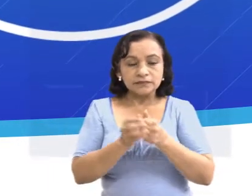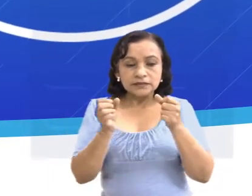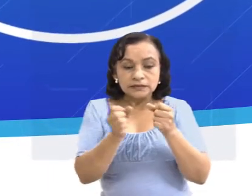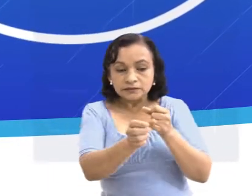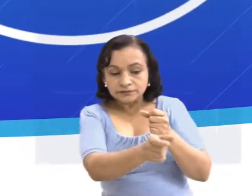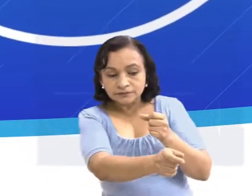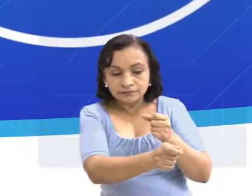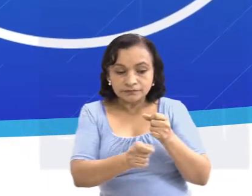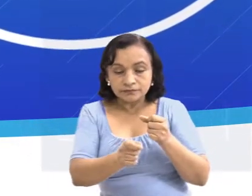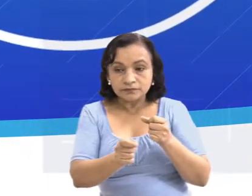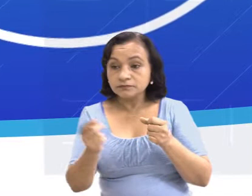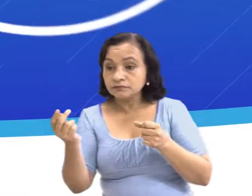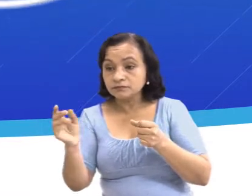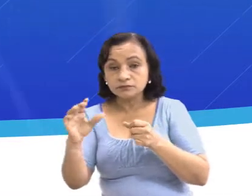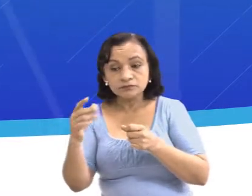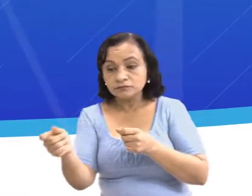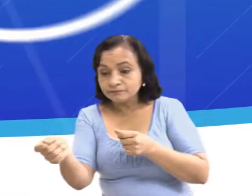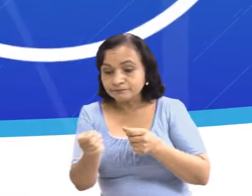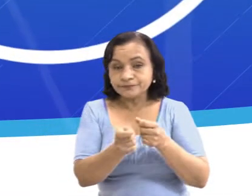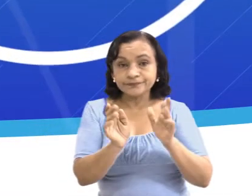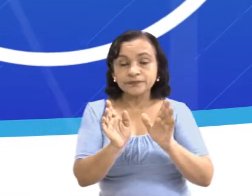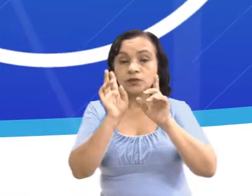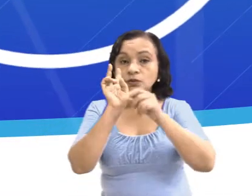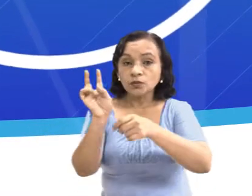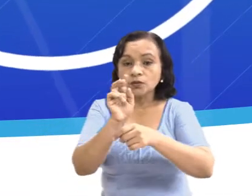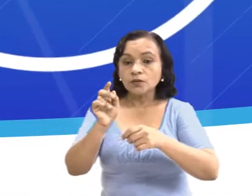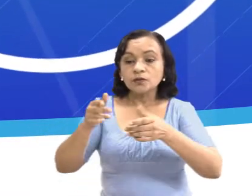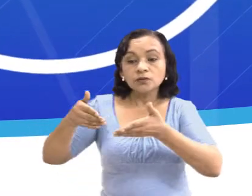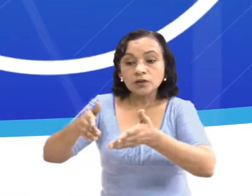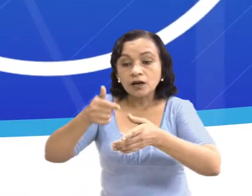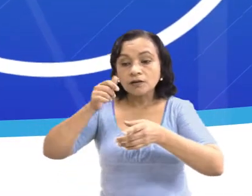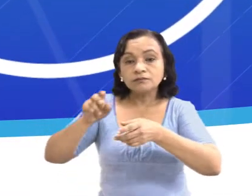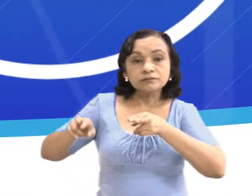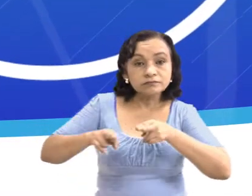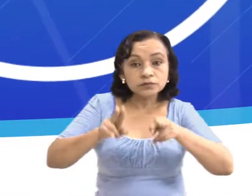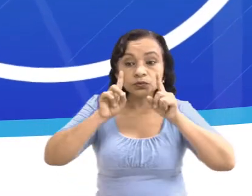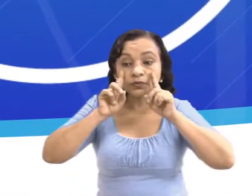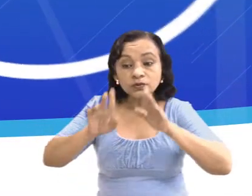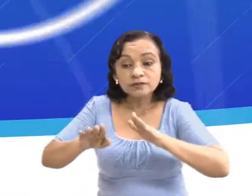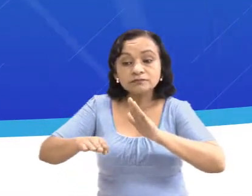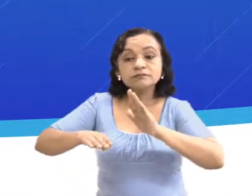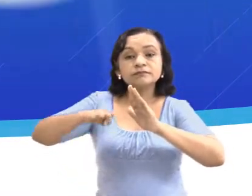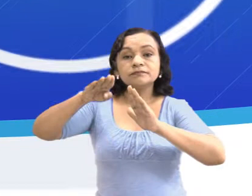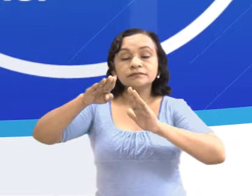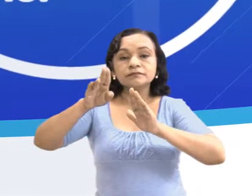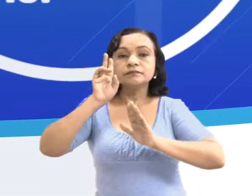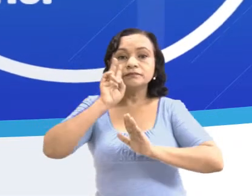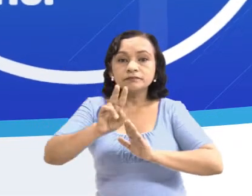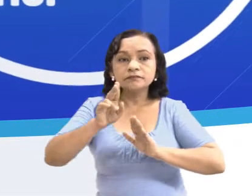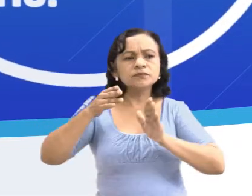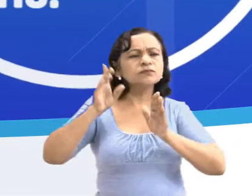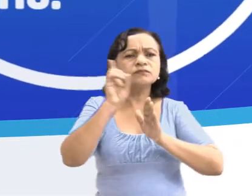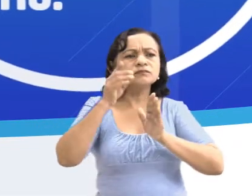Desconectemos aparatos eléctricos si no están en uso. Vigilemos la crecida de cauces, ríos o lagunas.